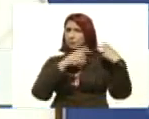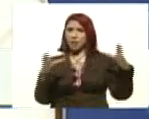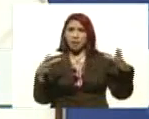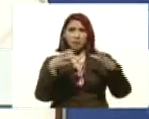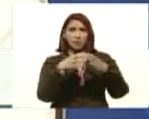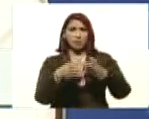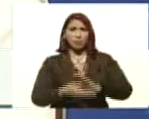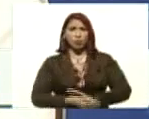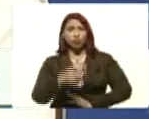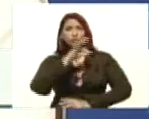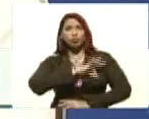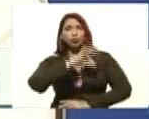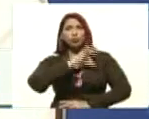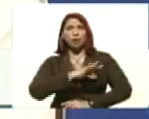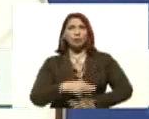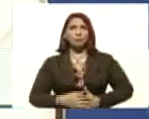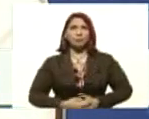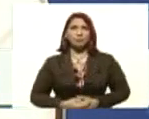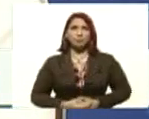del equipo social.